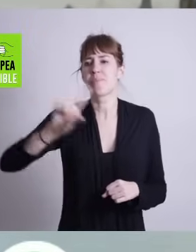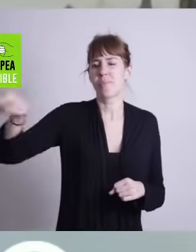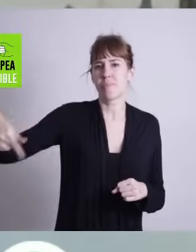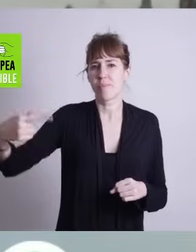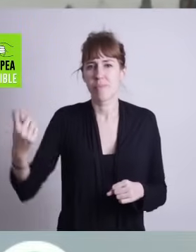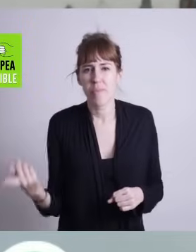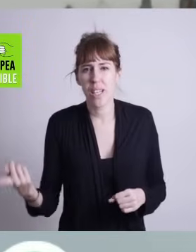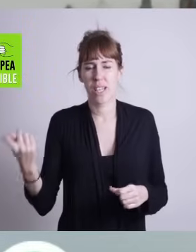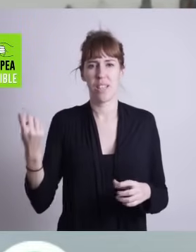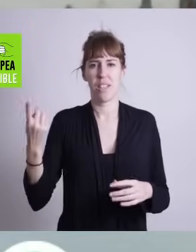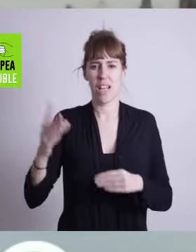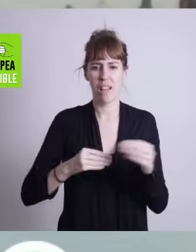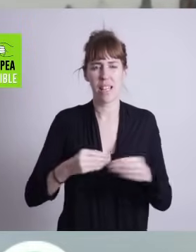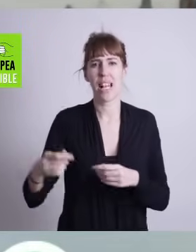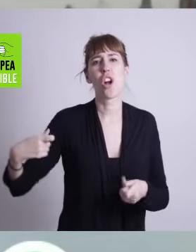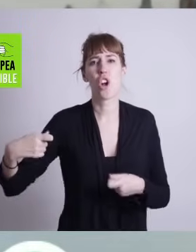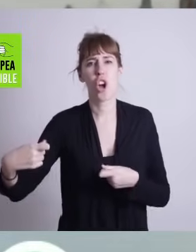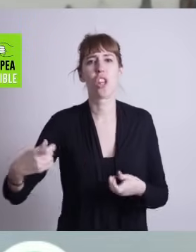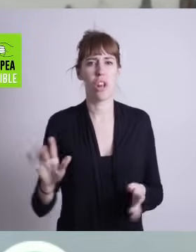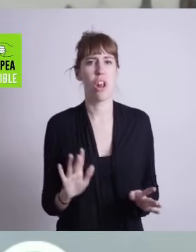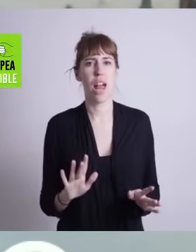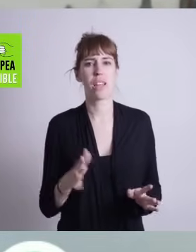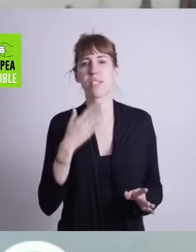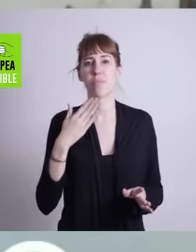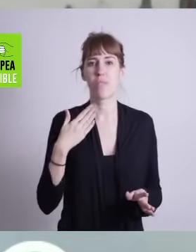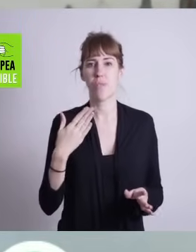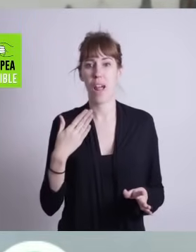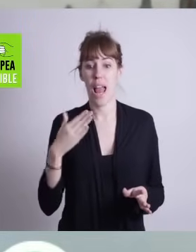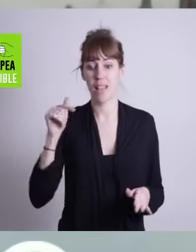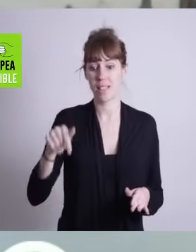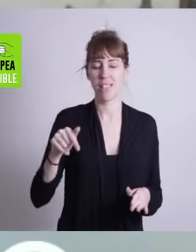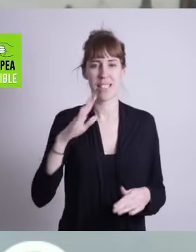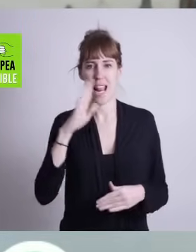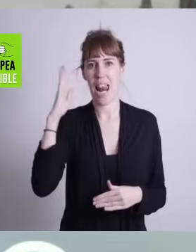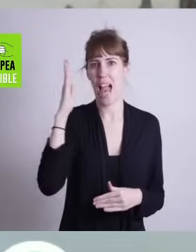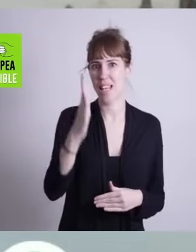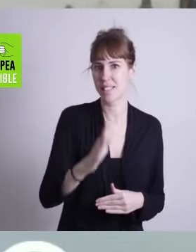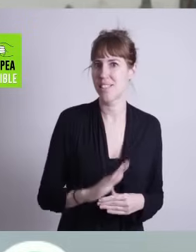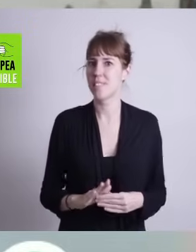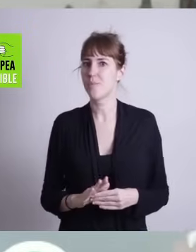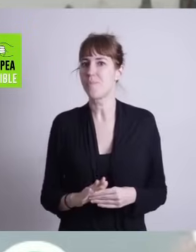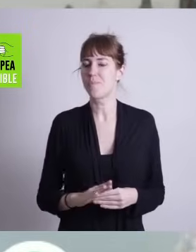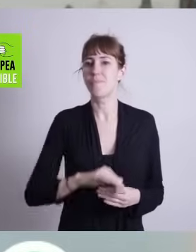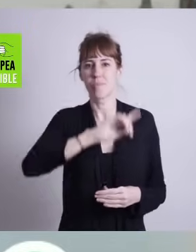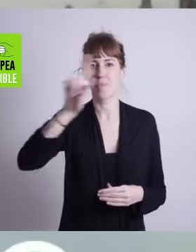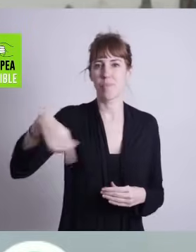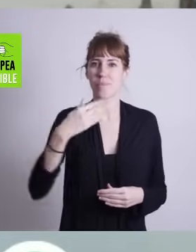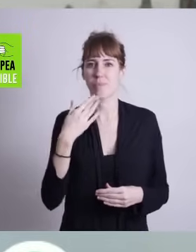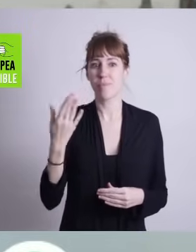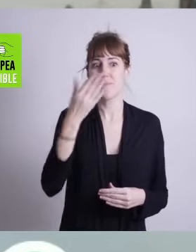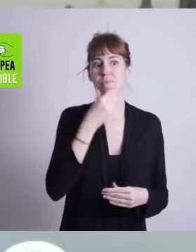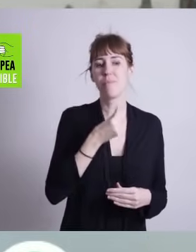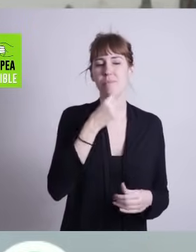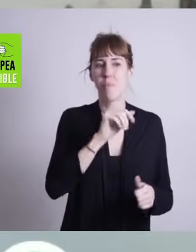Que ellos controlan la materia. Ellos tienen un vehículo plásmico que lo pueden moldear a